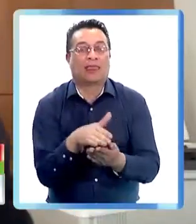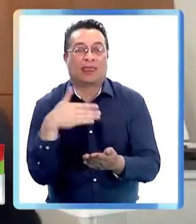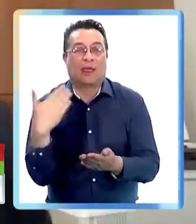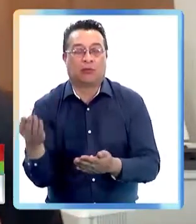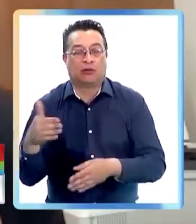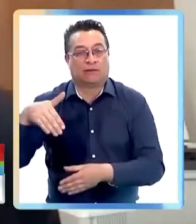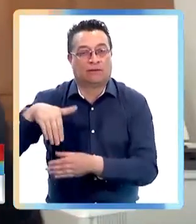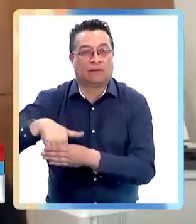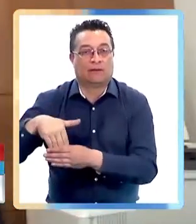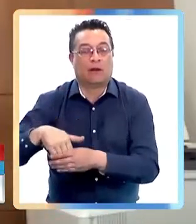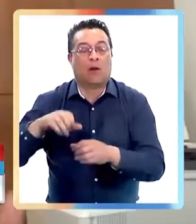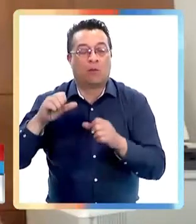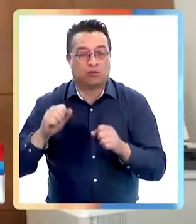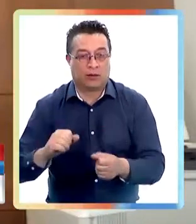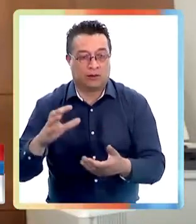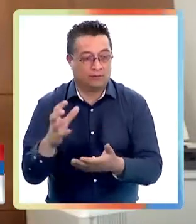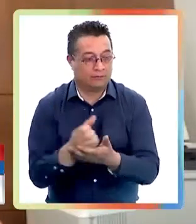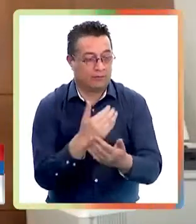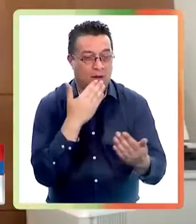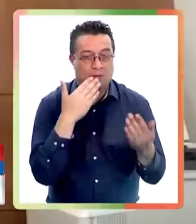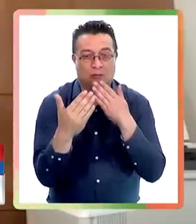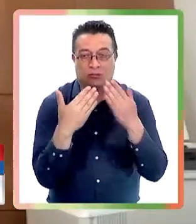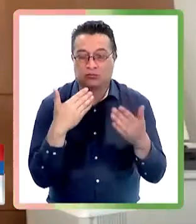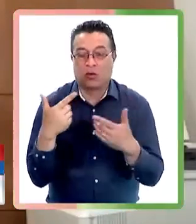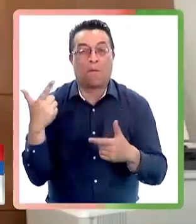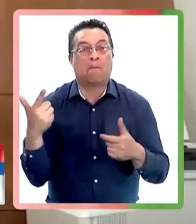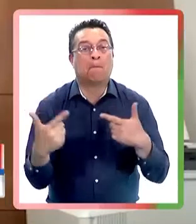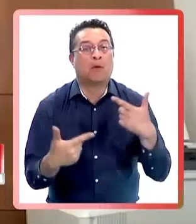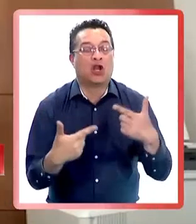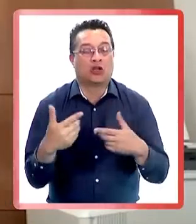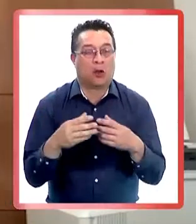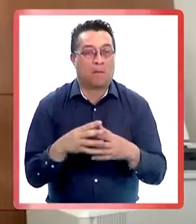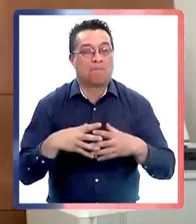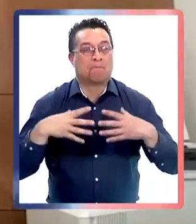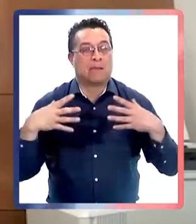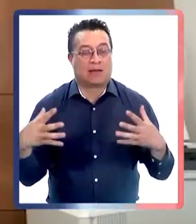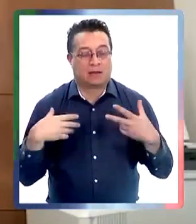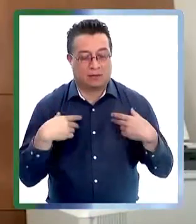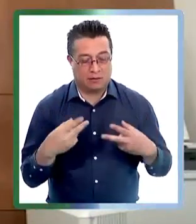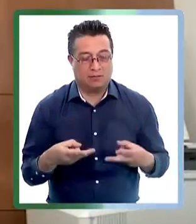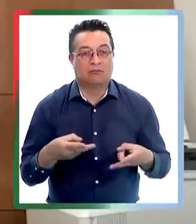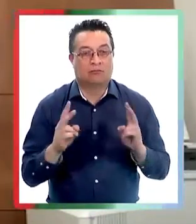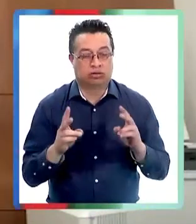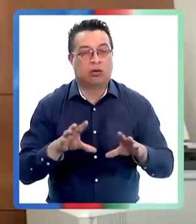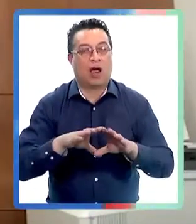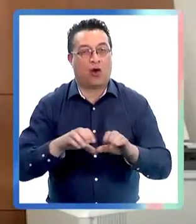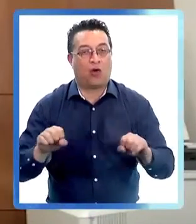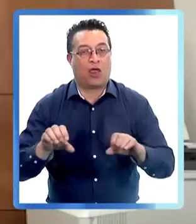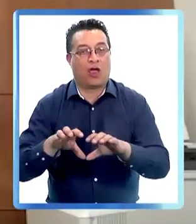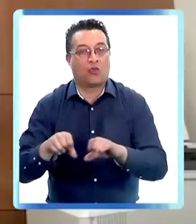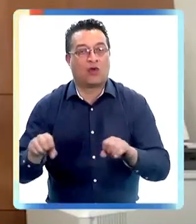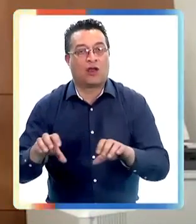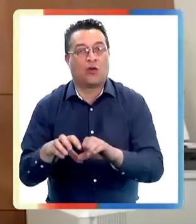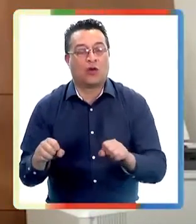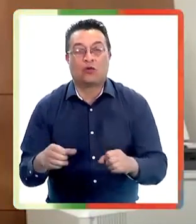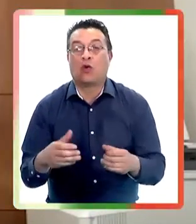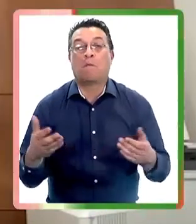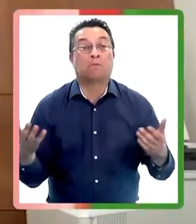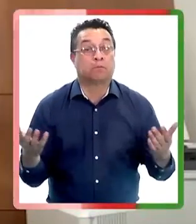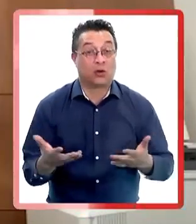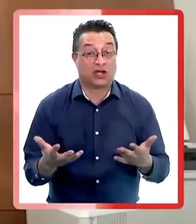plebiscito, a fin de poder tener un espacio de diálogo político más amplio y que nos permita tener algunos acuerdos, ¿no?